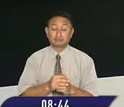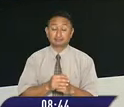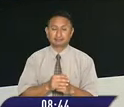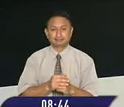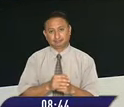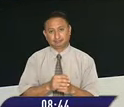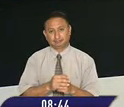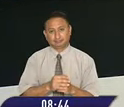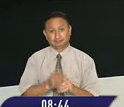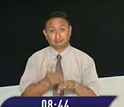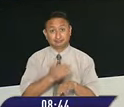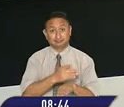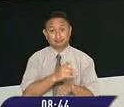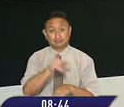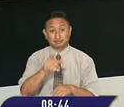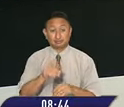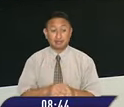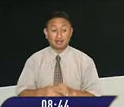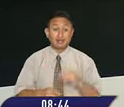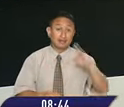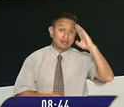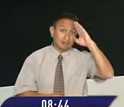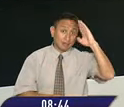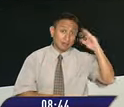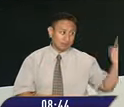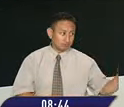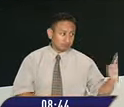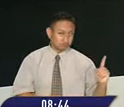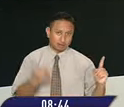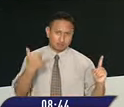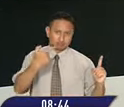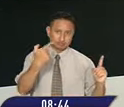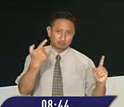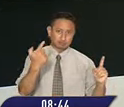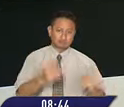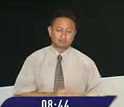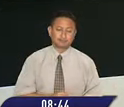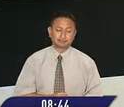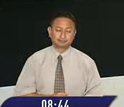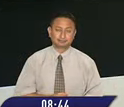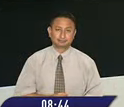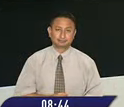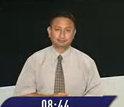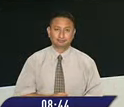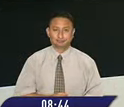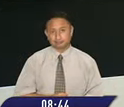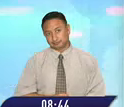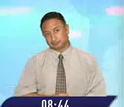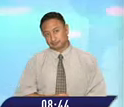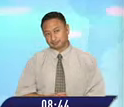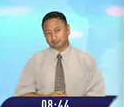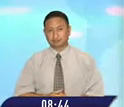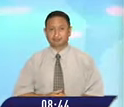los criminales dispararon contra los uniformados que llegaron al llamado de auxilio.